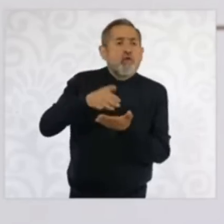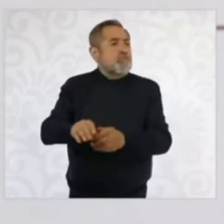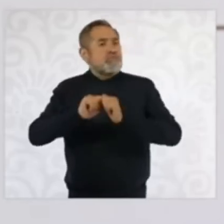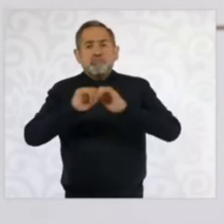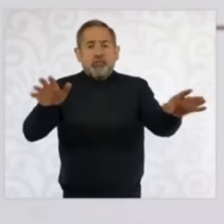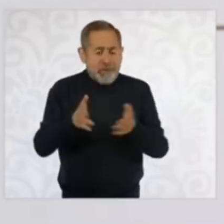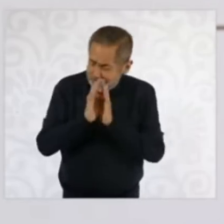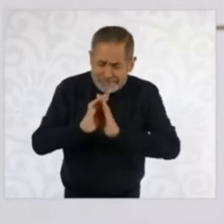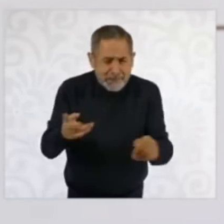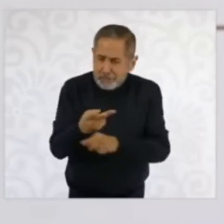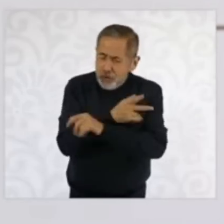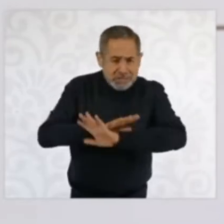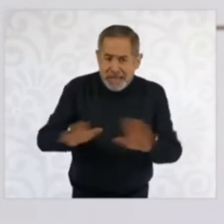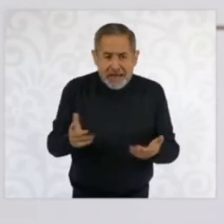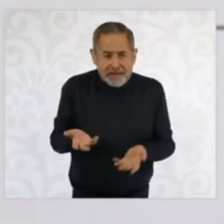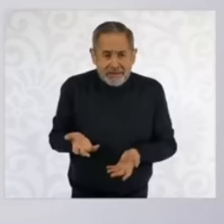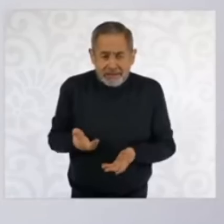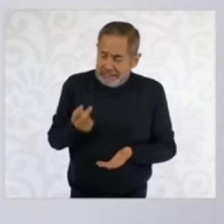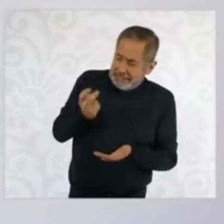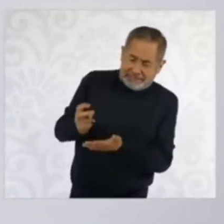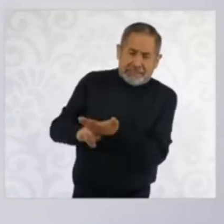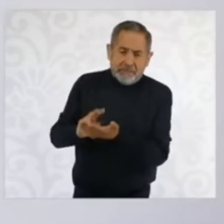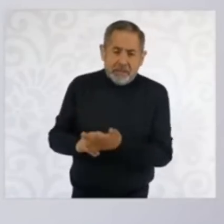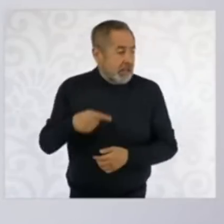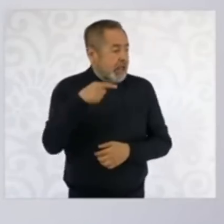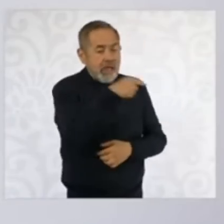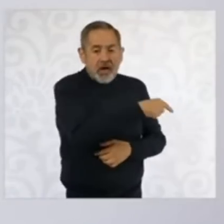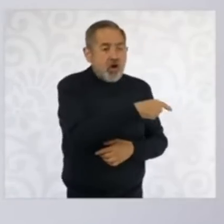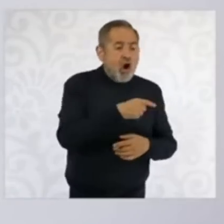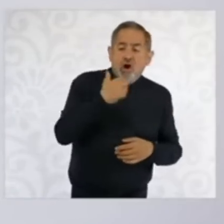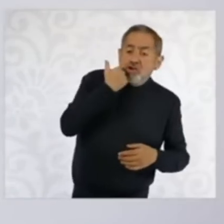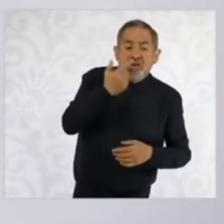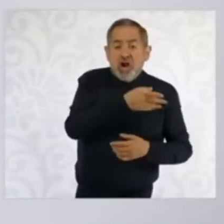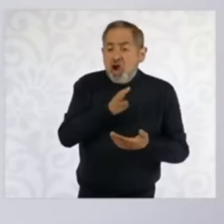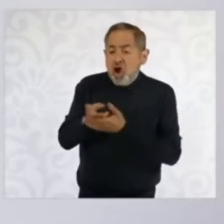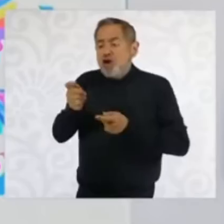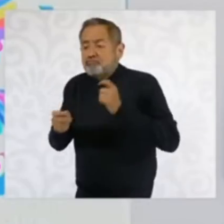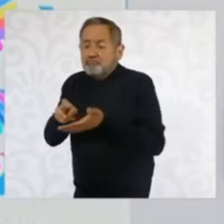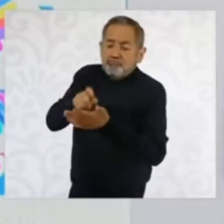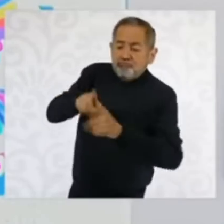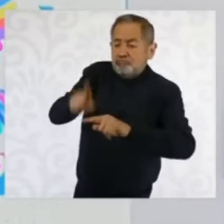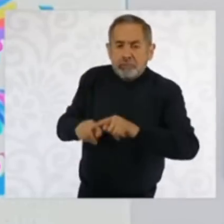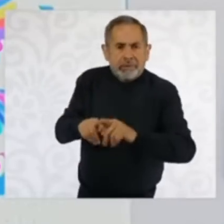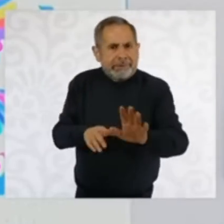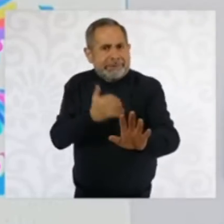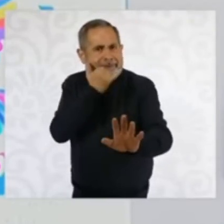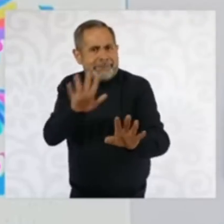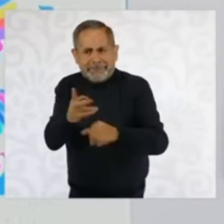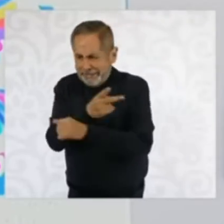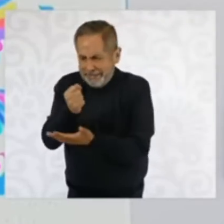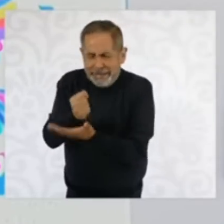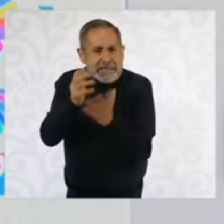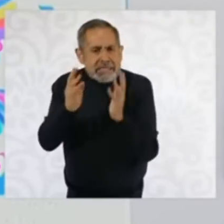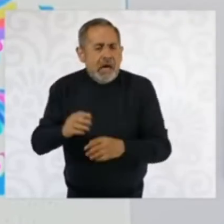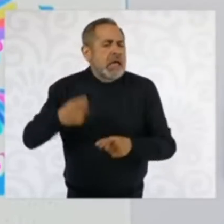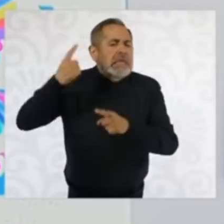constitucional. Entonces, están legislando sobre una reforma constitucional. ¿A